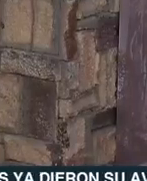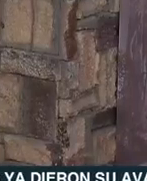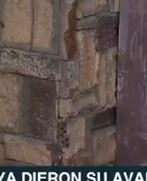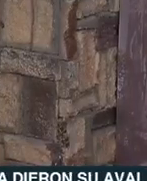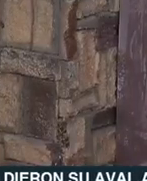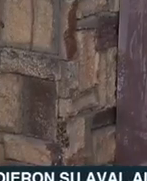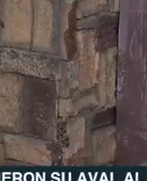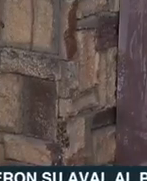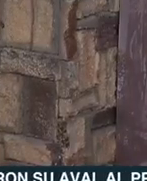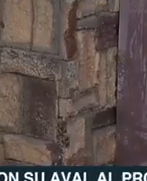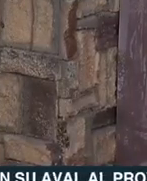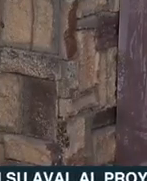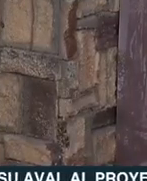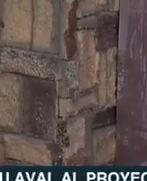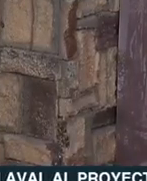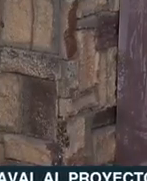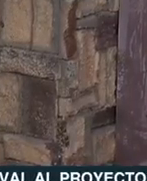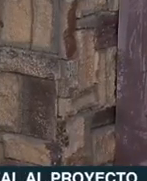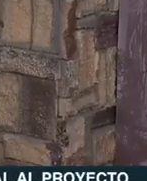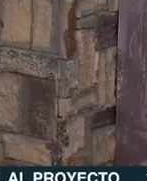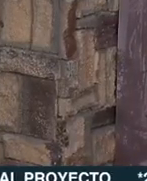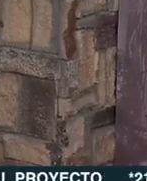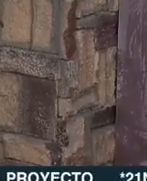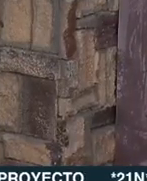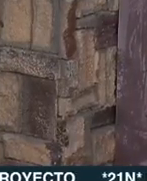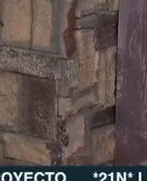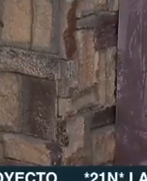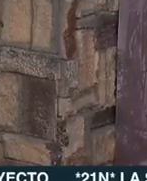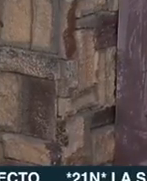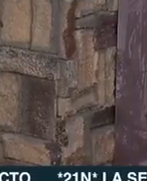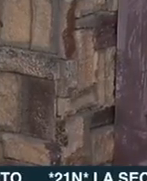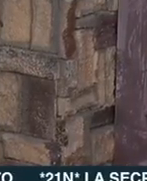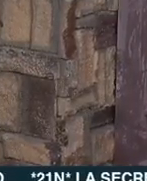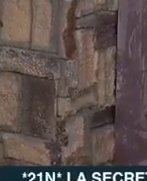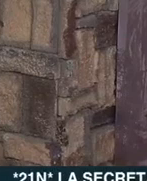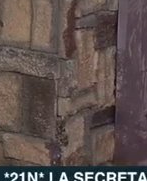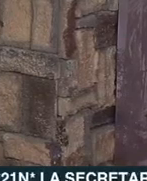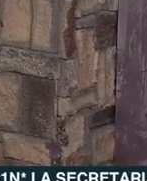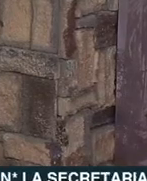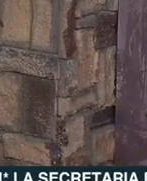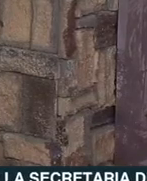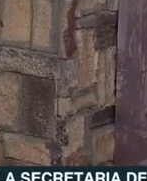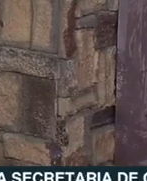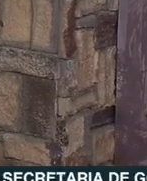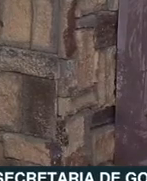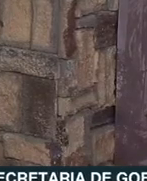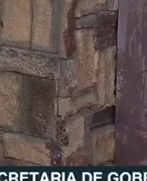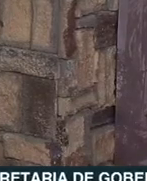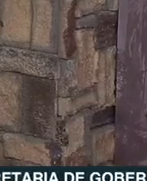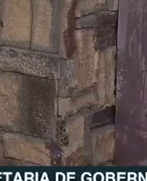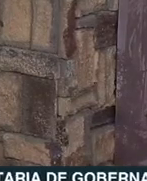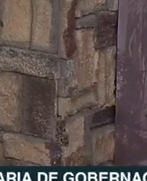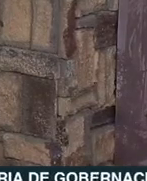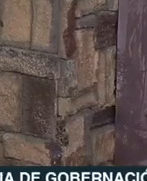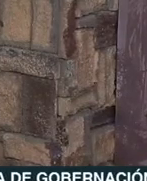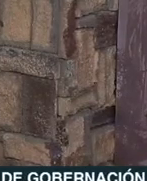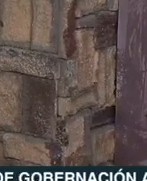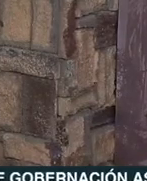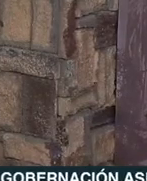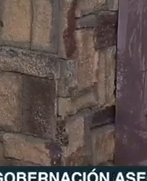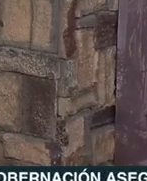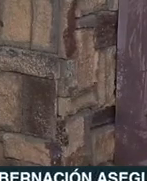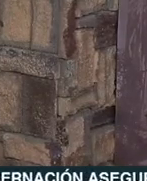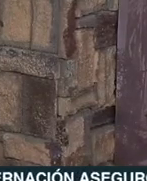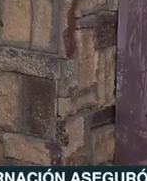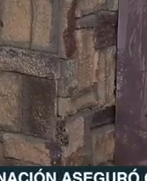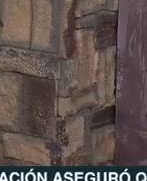Bueno, y vamos a enlazarnos en estos momentos con nuestra compañera Saray Mariscal. Ella se encuentra pues a las afueras de esta escuela. ¿Qué sucede